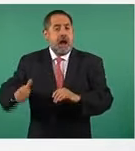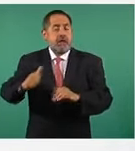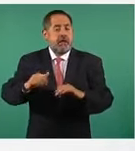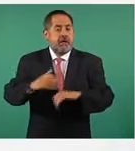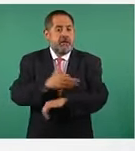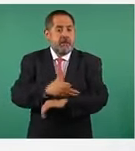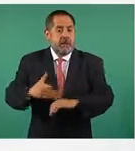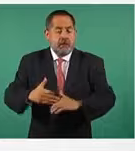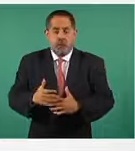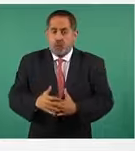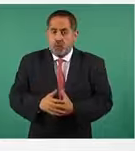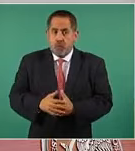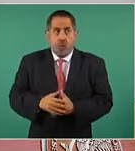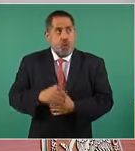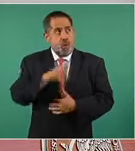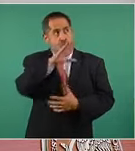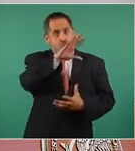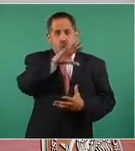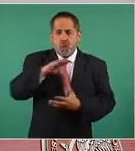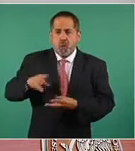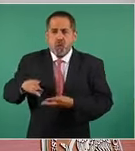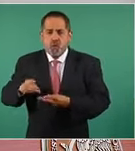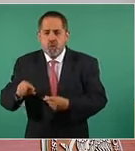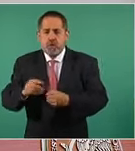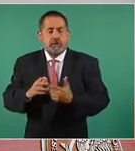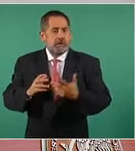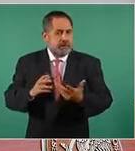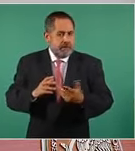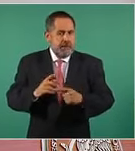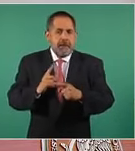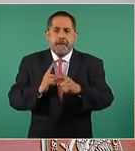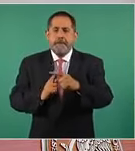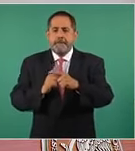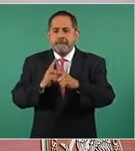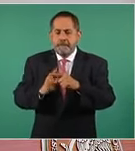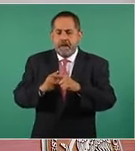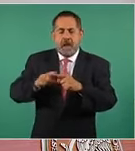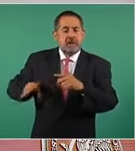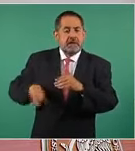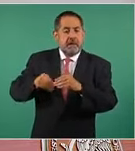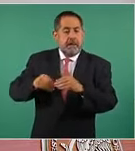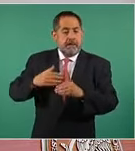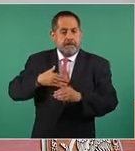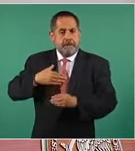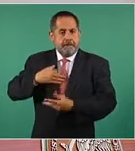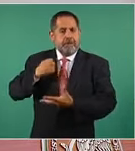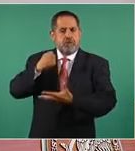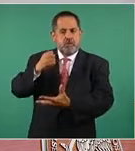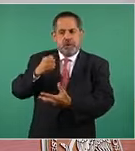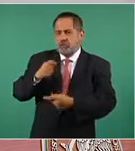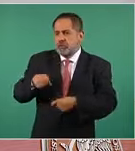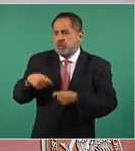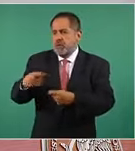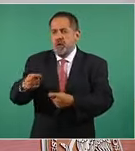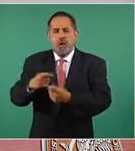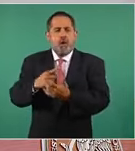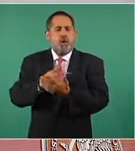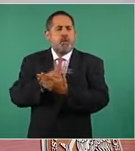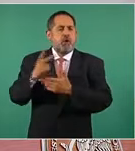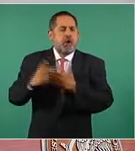recursos, aunada a otra cantidad similar que se destina del presupuesto público a los distintos programas de